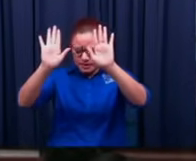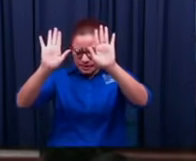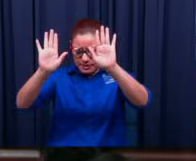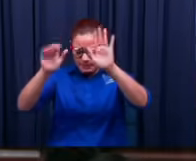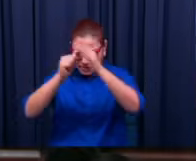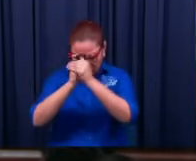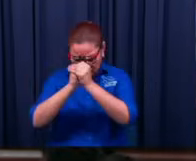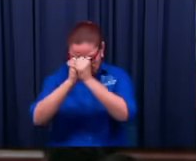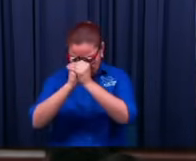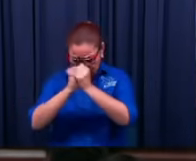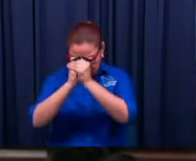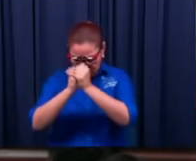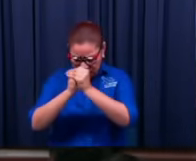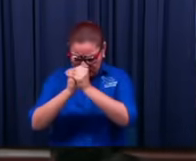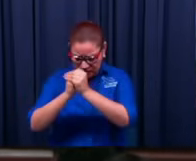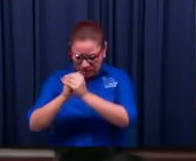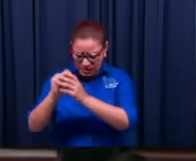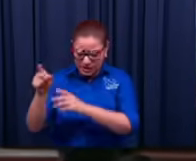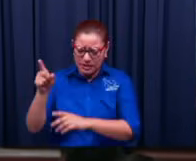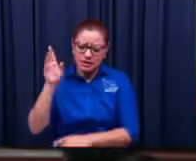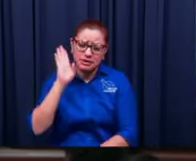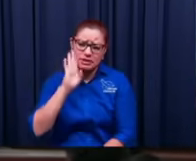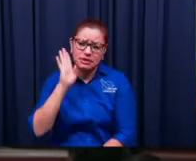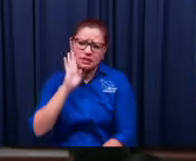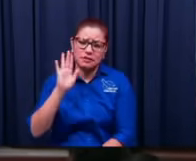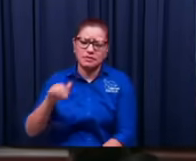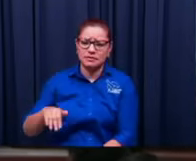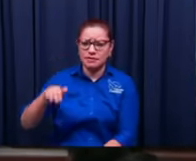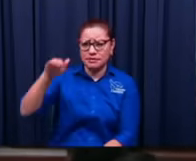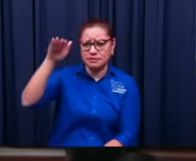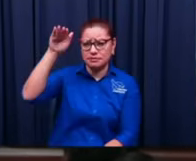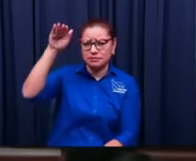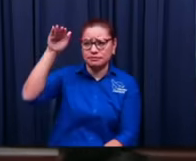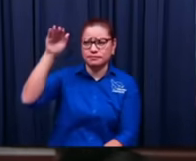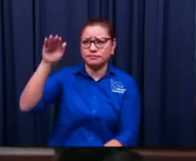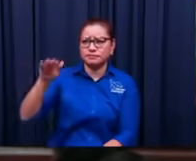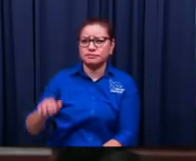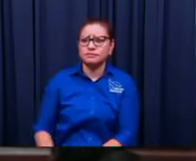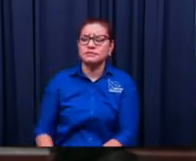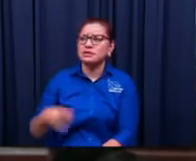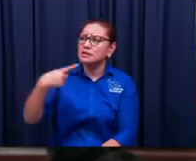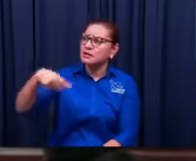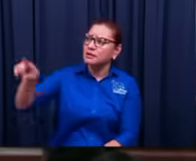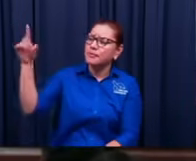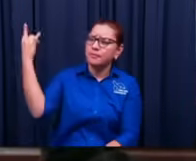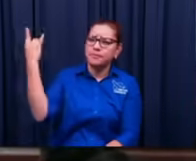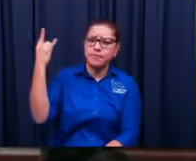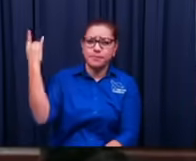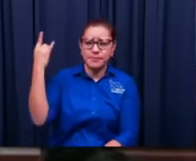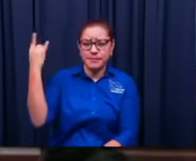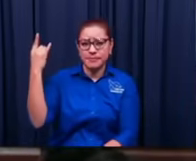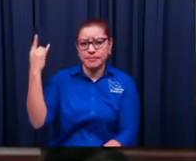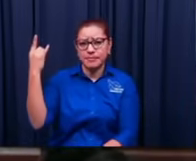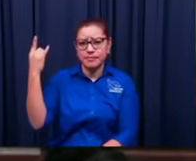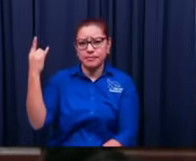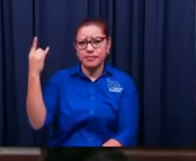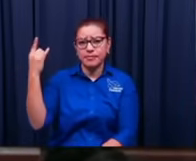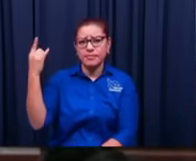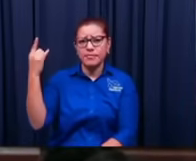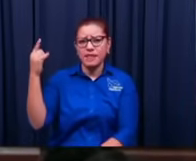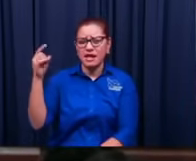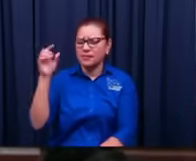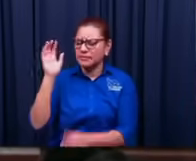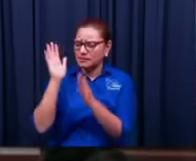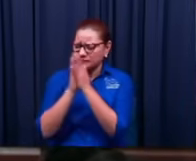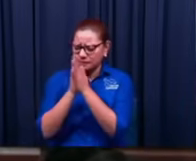Señor, este muchacho ya cumplió la mayoría de edad, está yendo a la universidad, le estorbó el